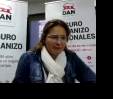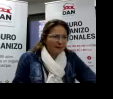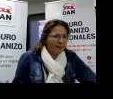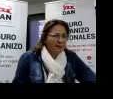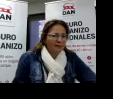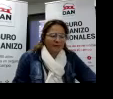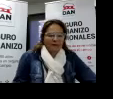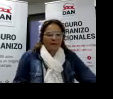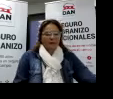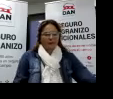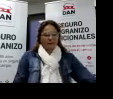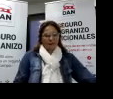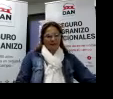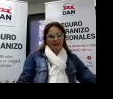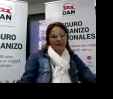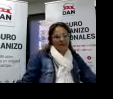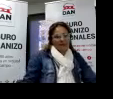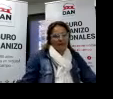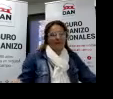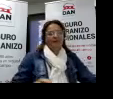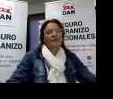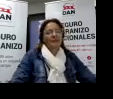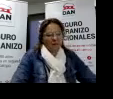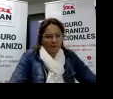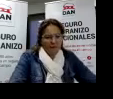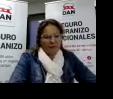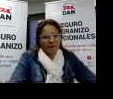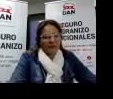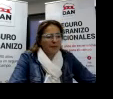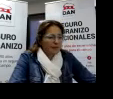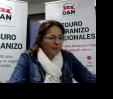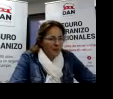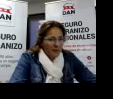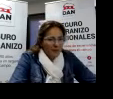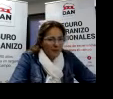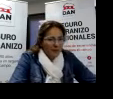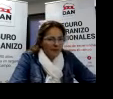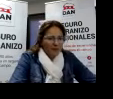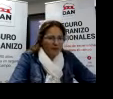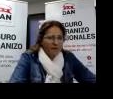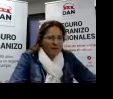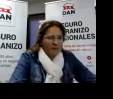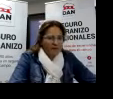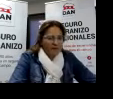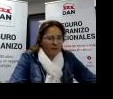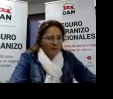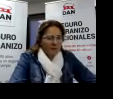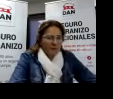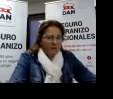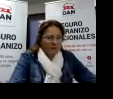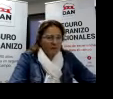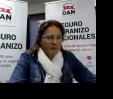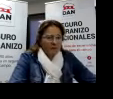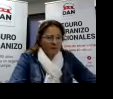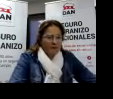¿no? Lo que veíamos en la charla pasada, mostrando un poquitito lo que se veía, y ahora con la nueva actualización, si